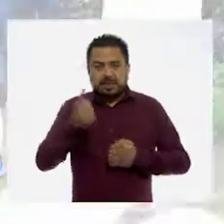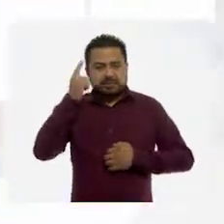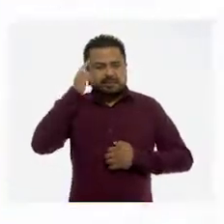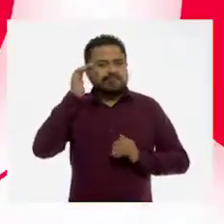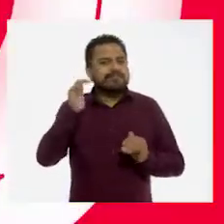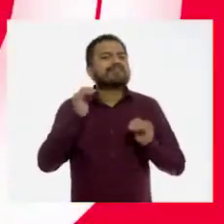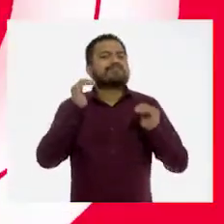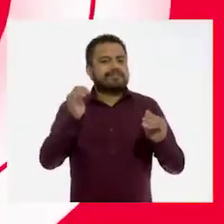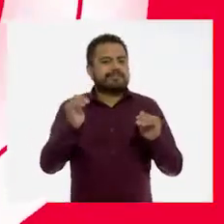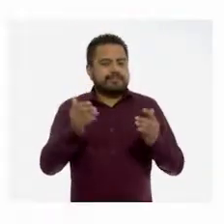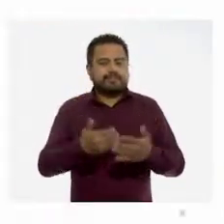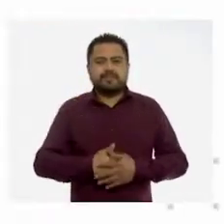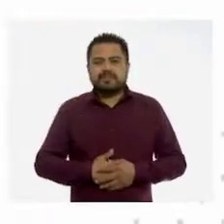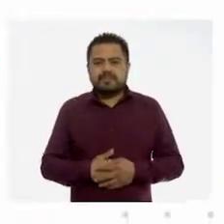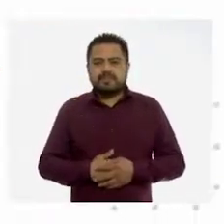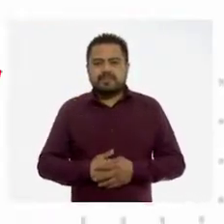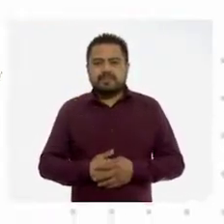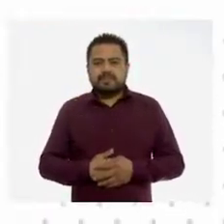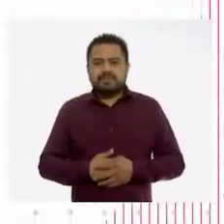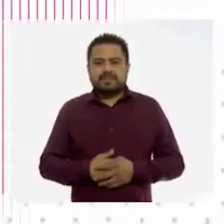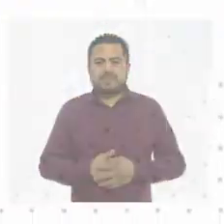mente.